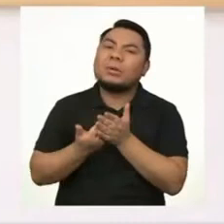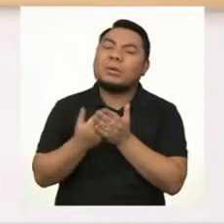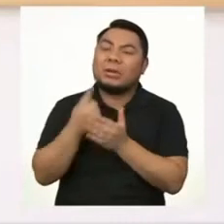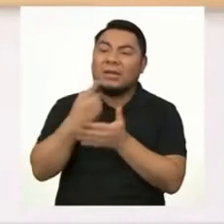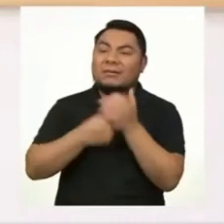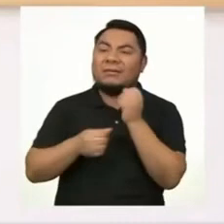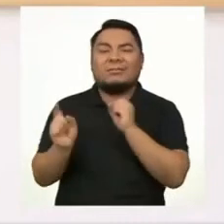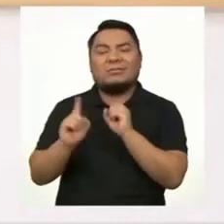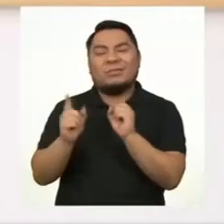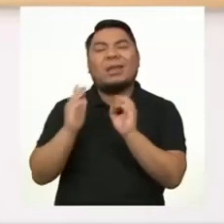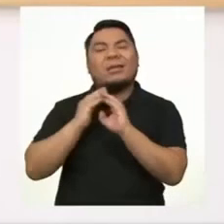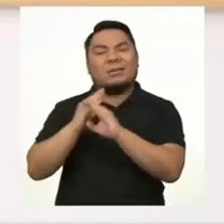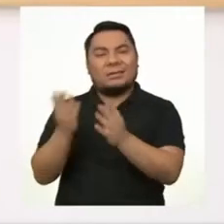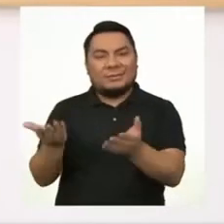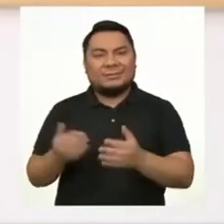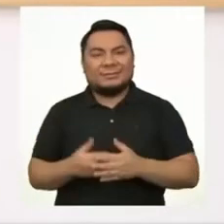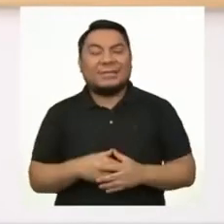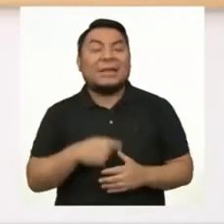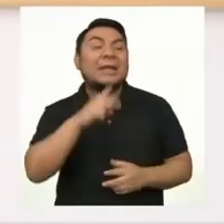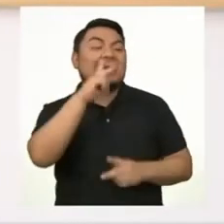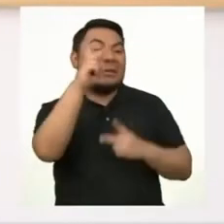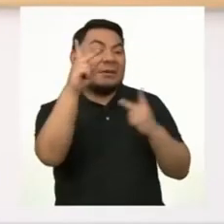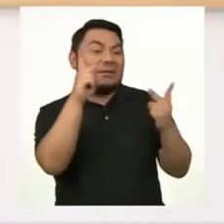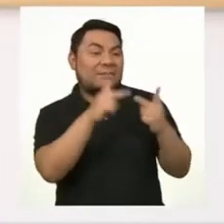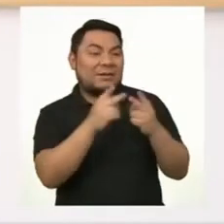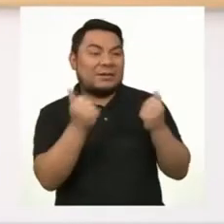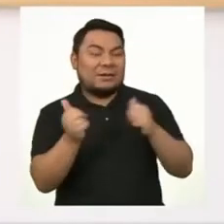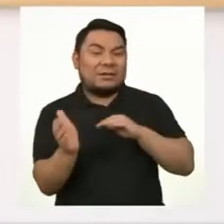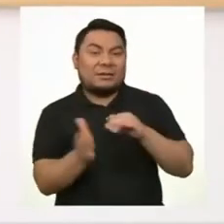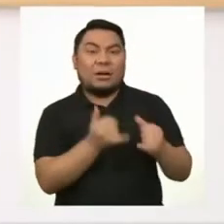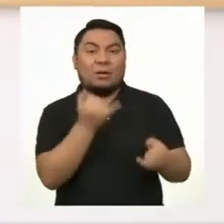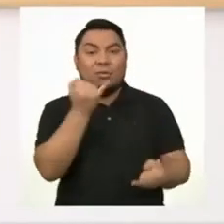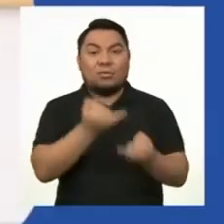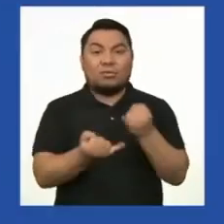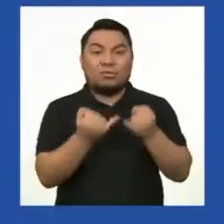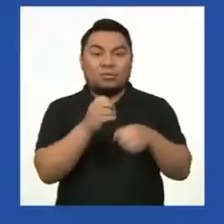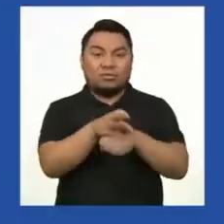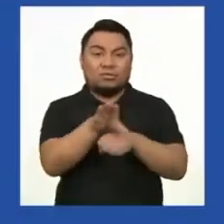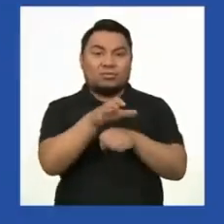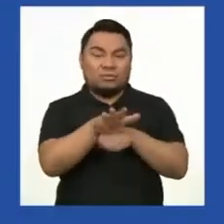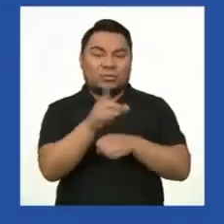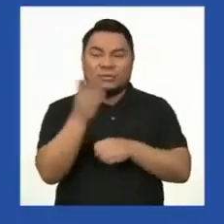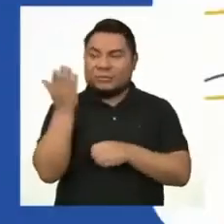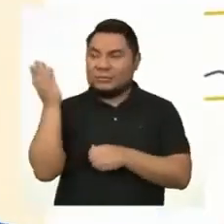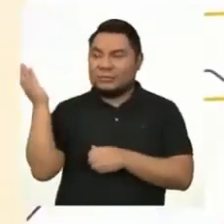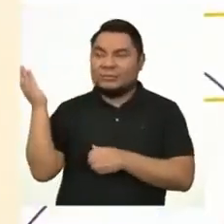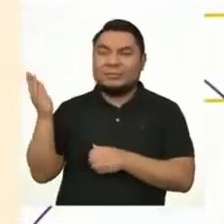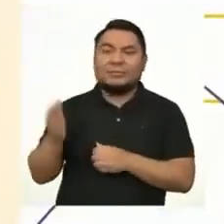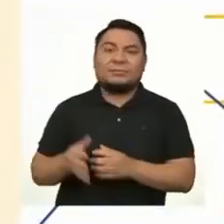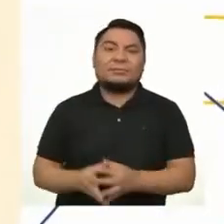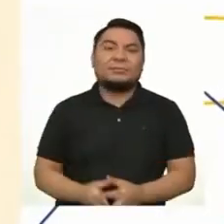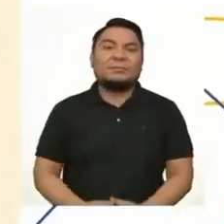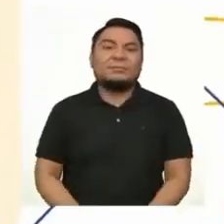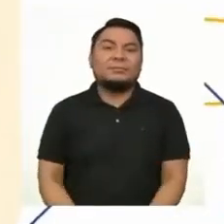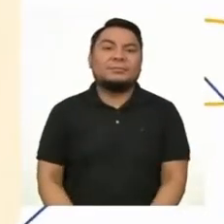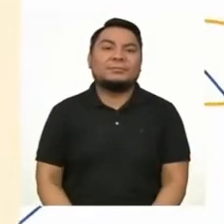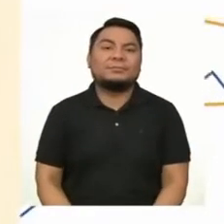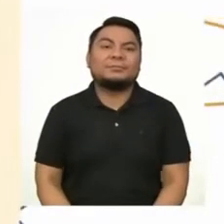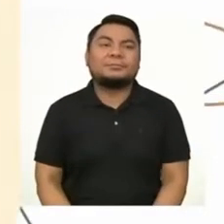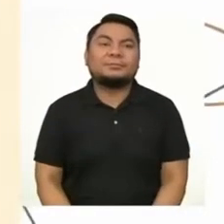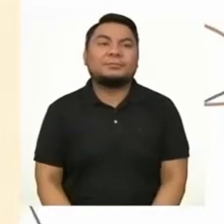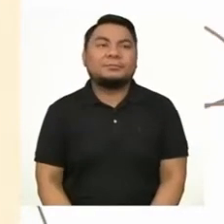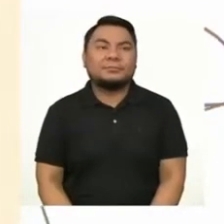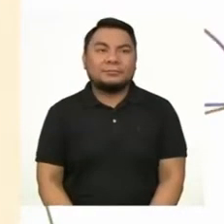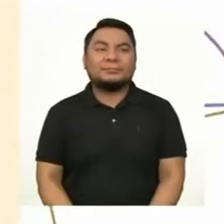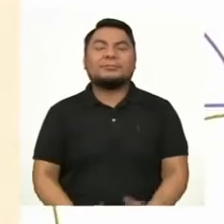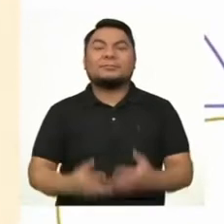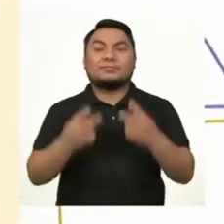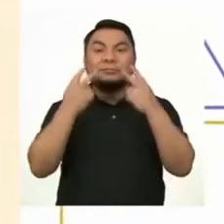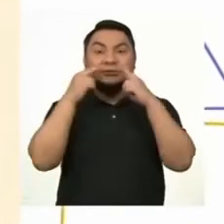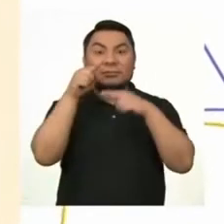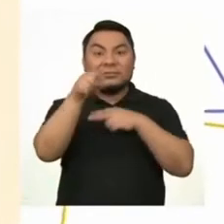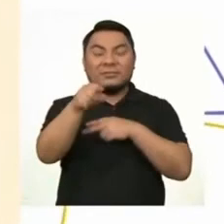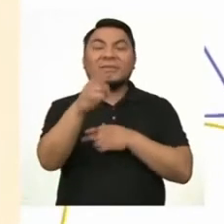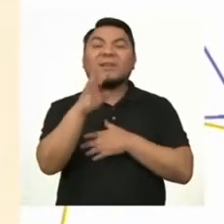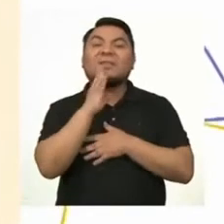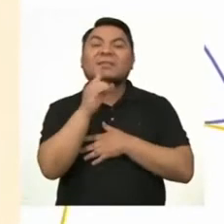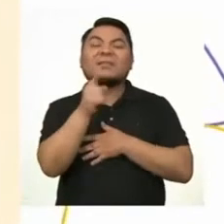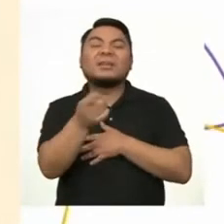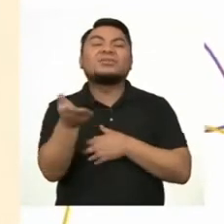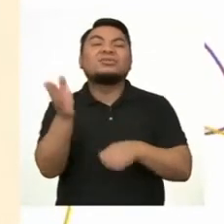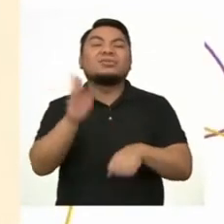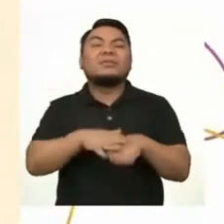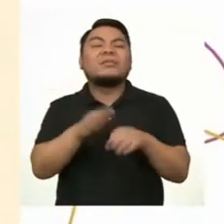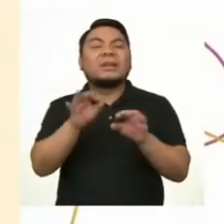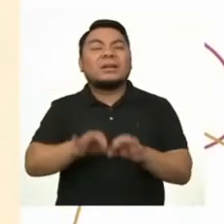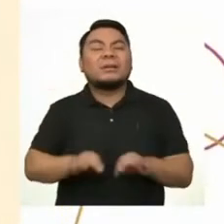confiable. Perfecto. Ahora vamos con los últimos consejos del día. Ya veo. Aquí se habla sobre